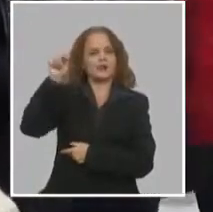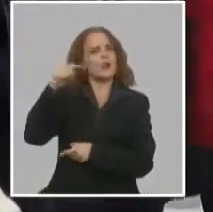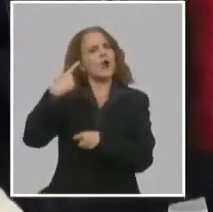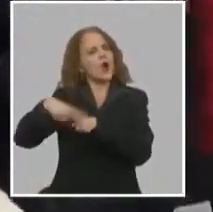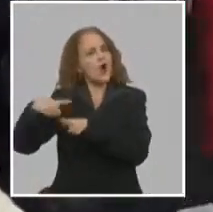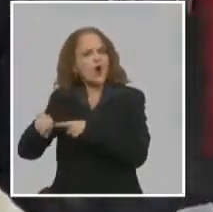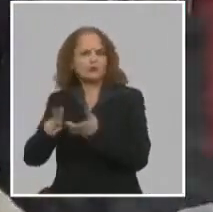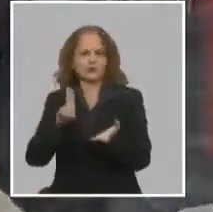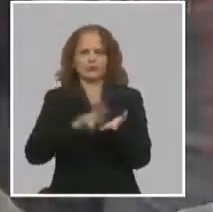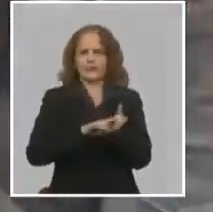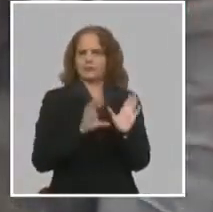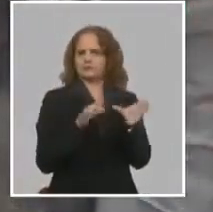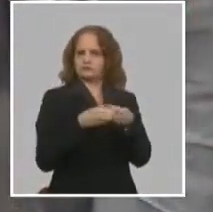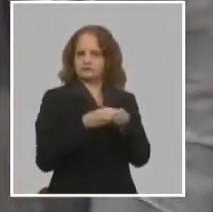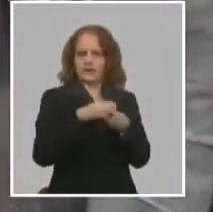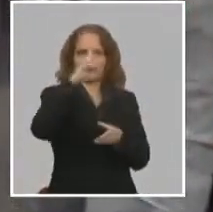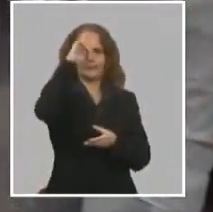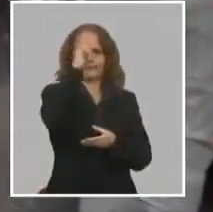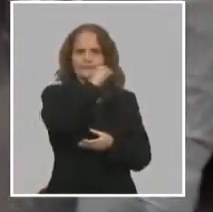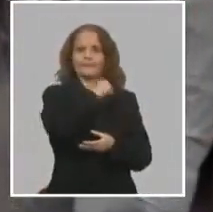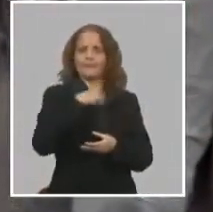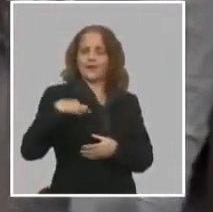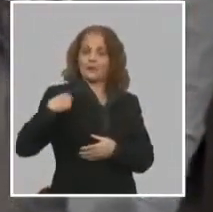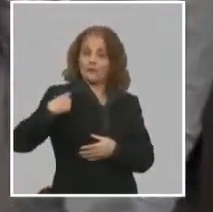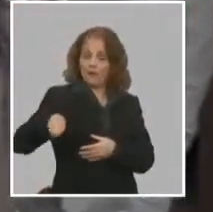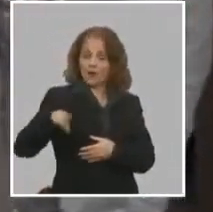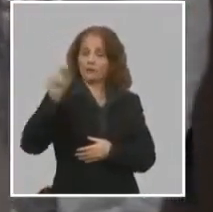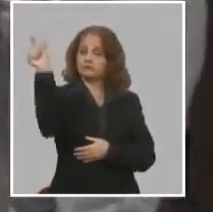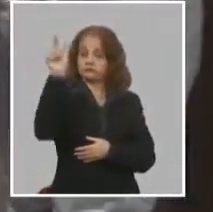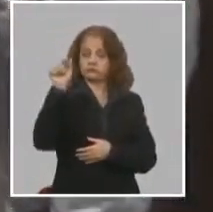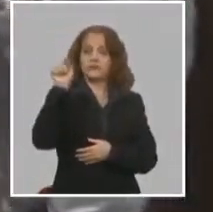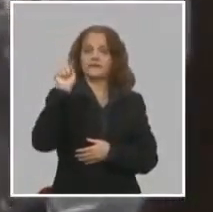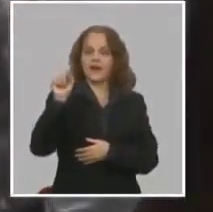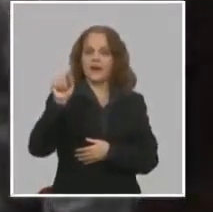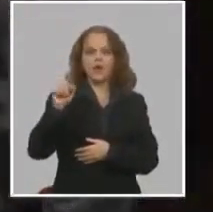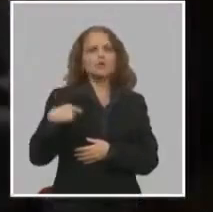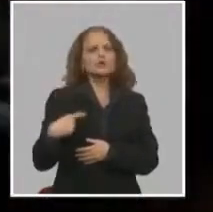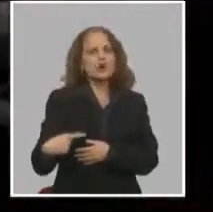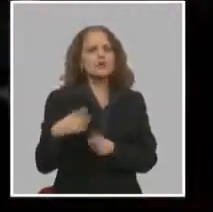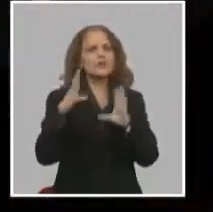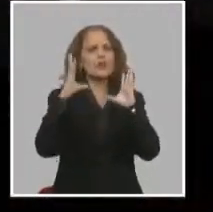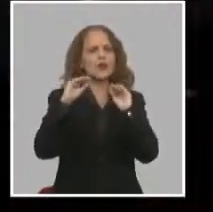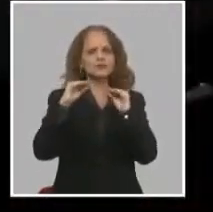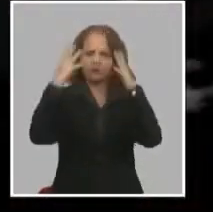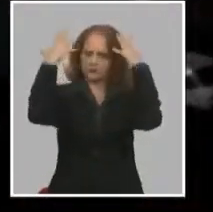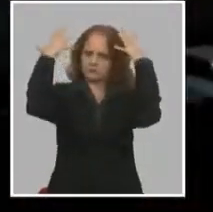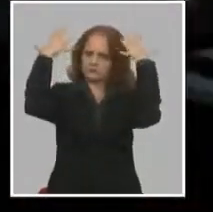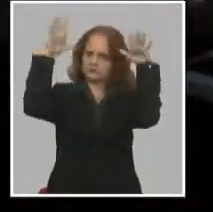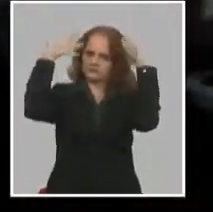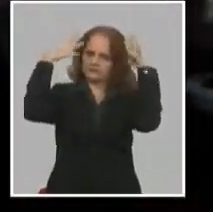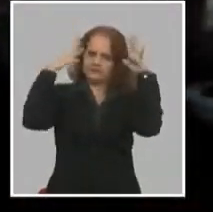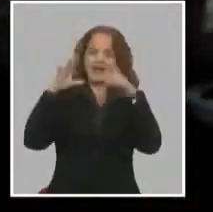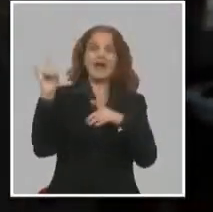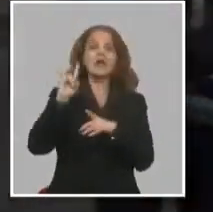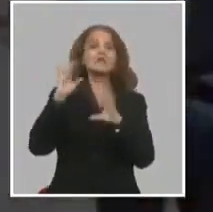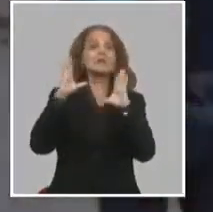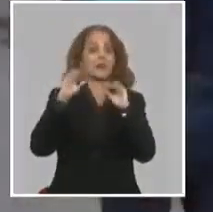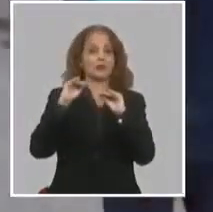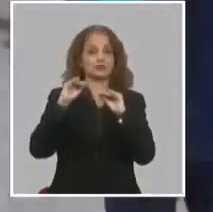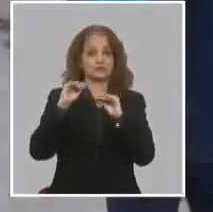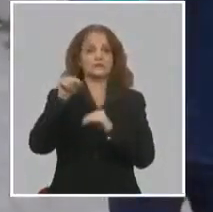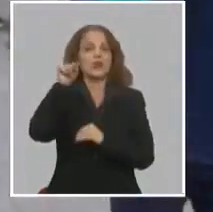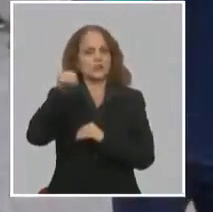de la Brigada Médica que defendieron el valor de la vida en Andorra, es el aplauso que cada noche le regala el pueblo de Cuba a estos